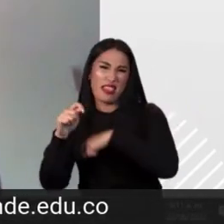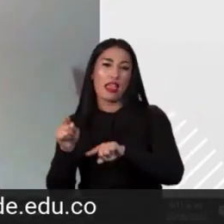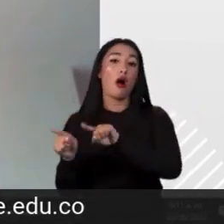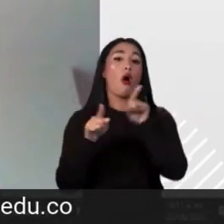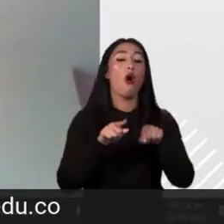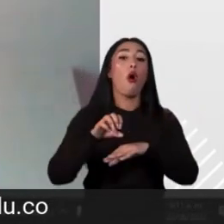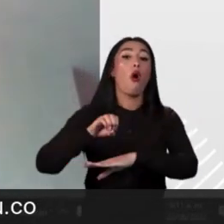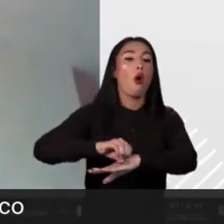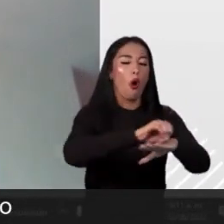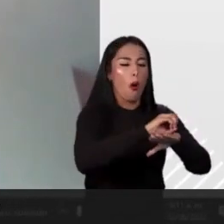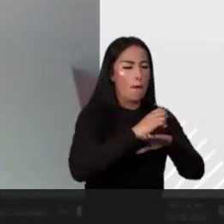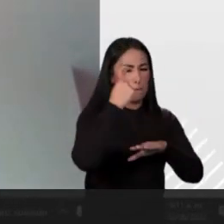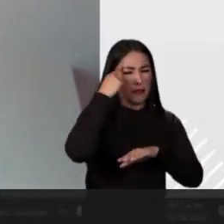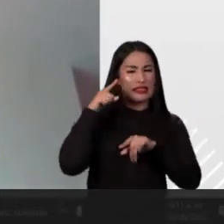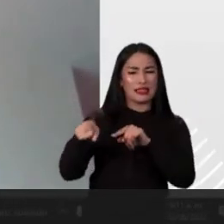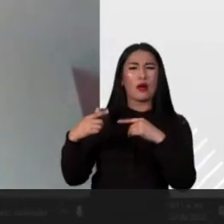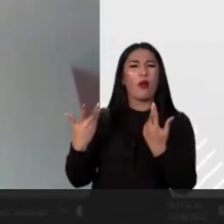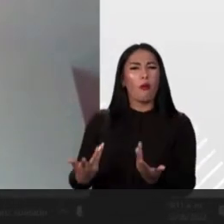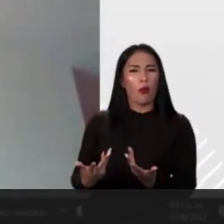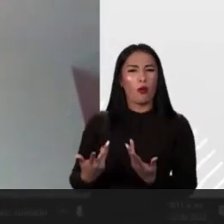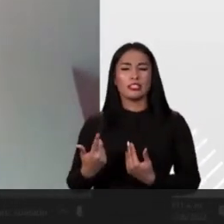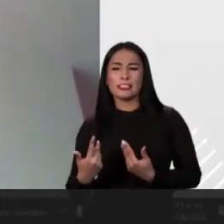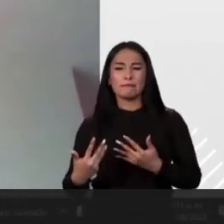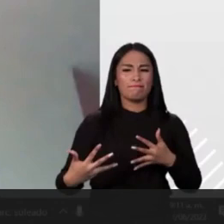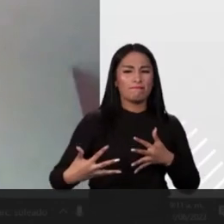para pensarse en escenarios nuevos